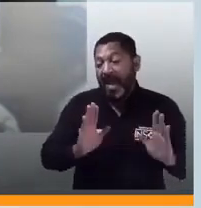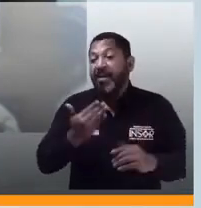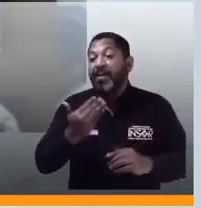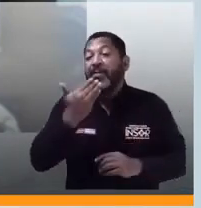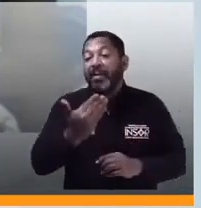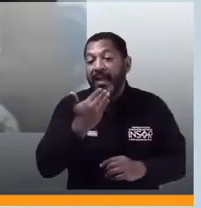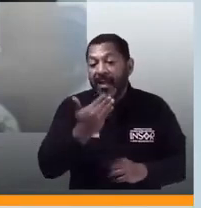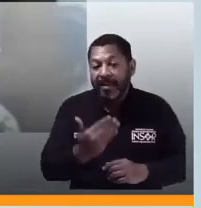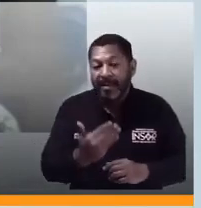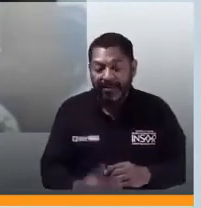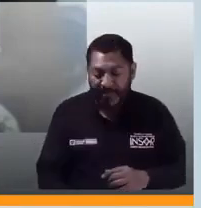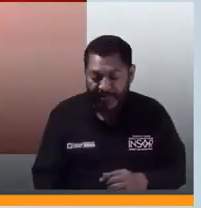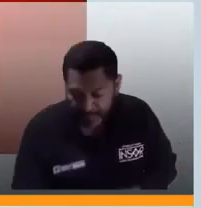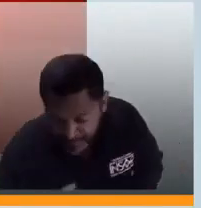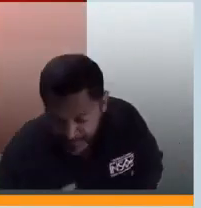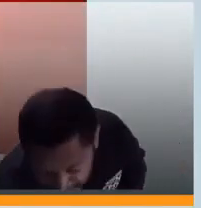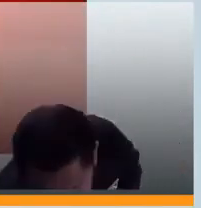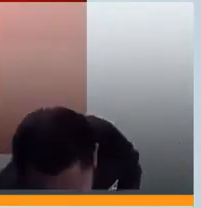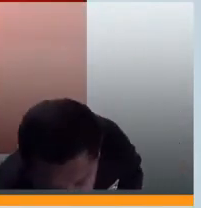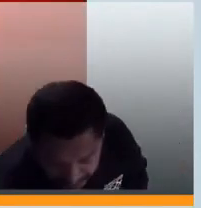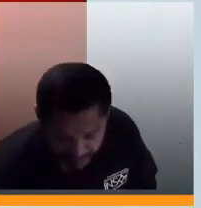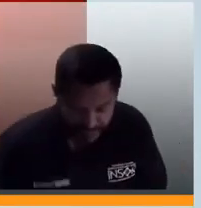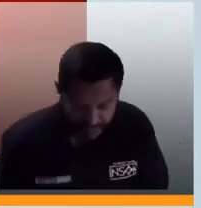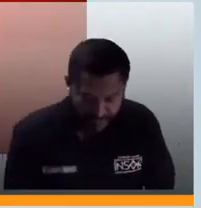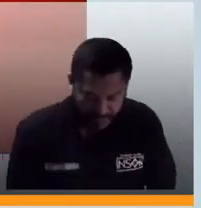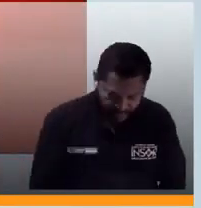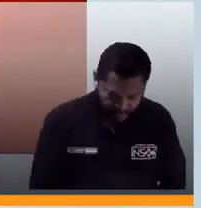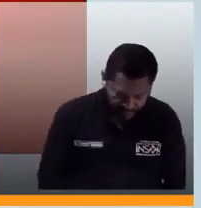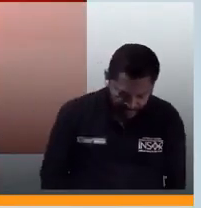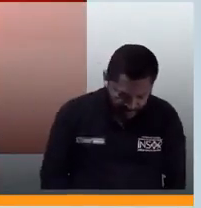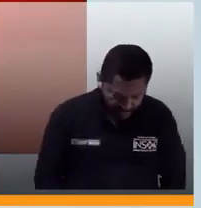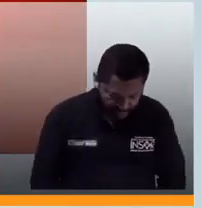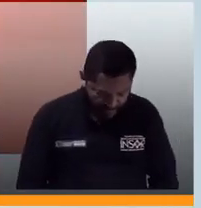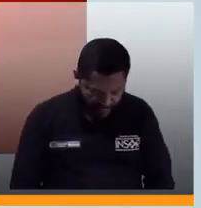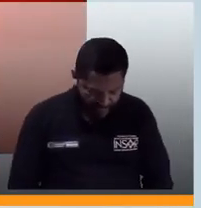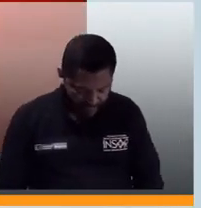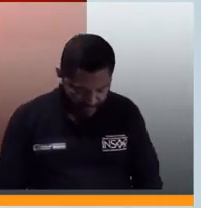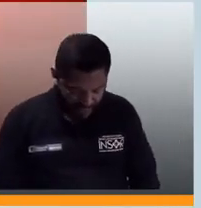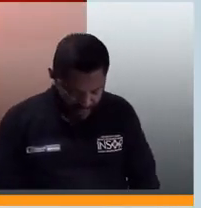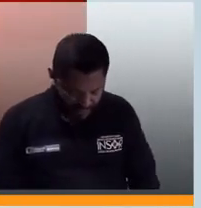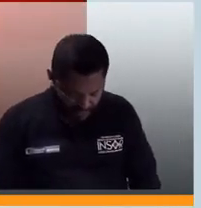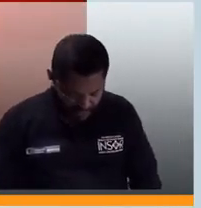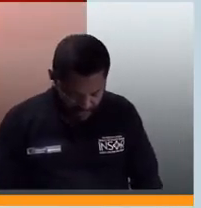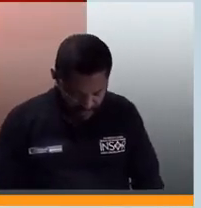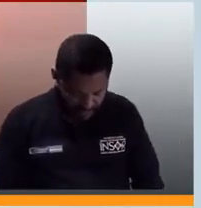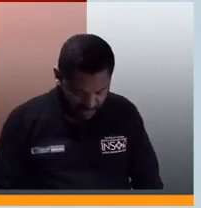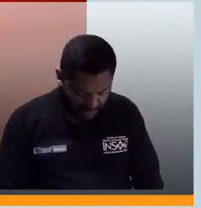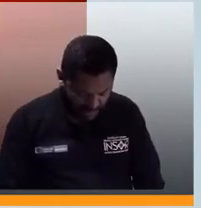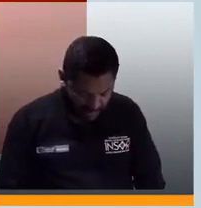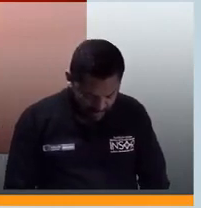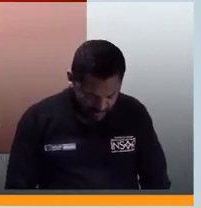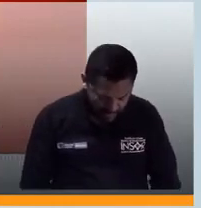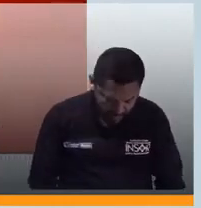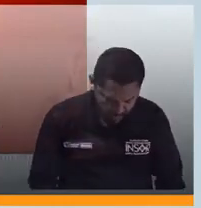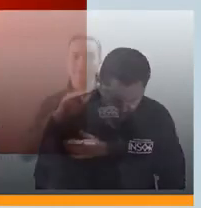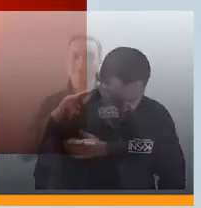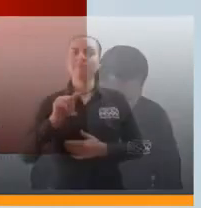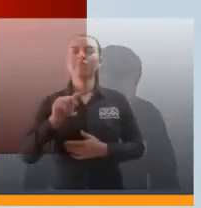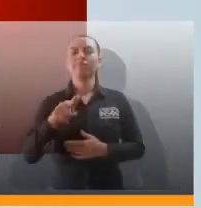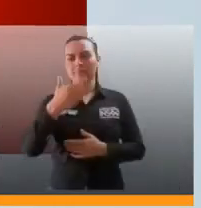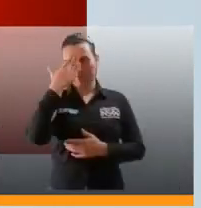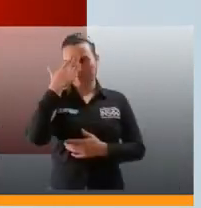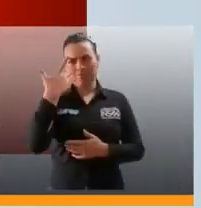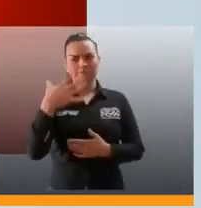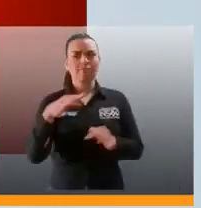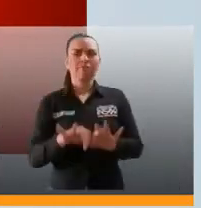Muchas gracias. Muchas gracias, Adriana Quimbayo. Realmente es importante esa mirada del estudiante, ese